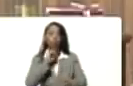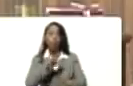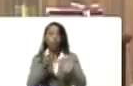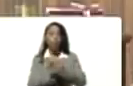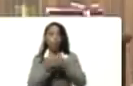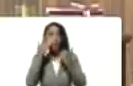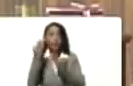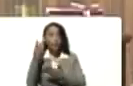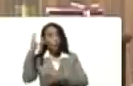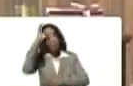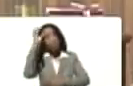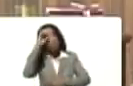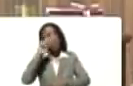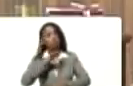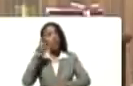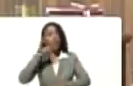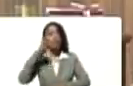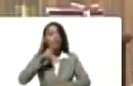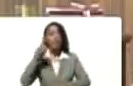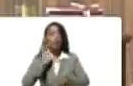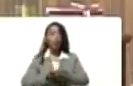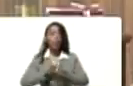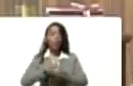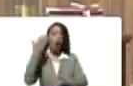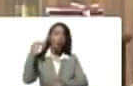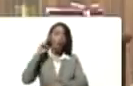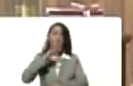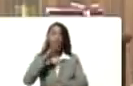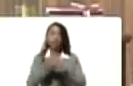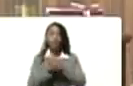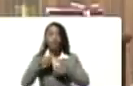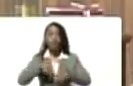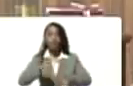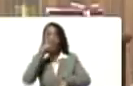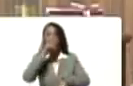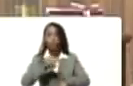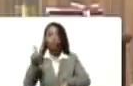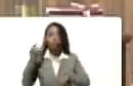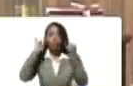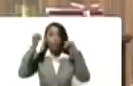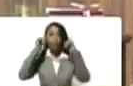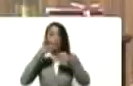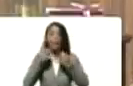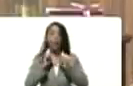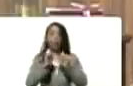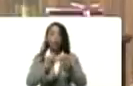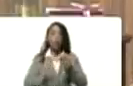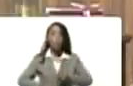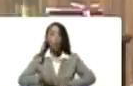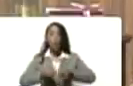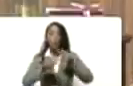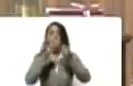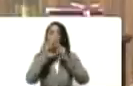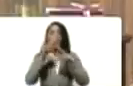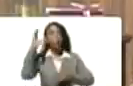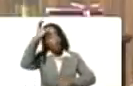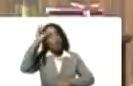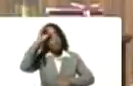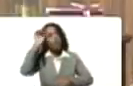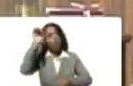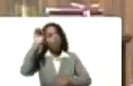sobre los sucesos históricos que este año se conmemoran para seguir construyendo conciencia de